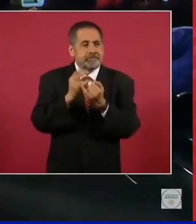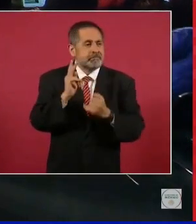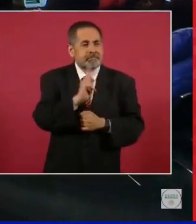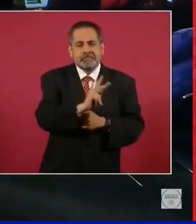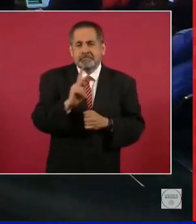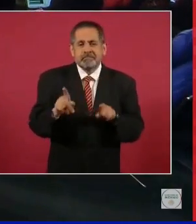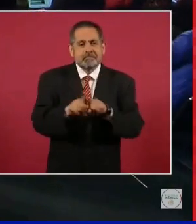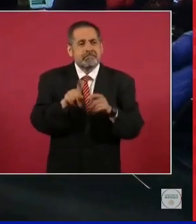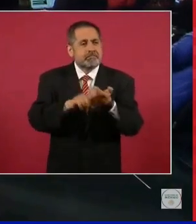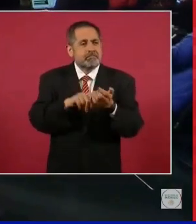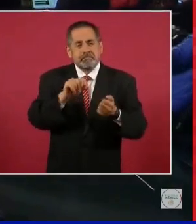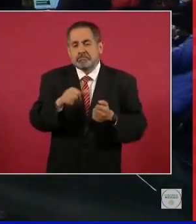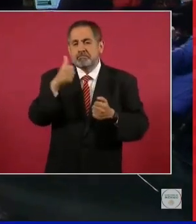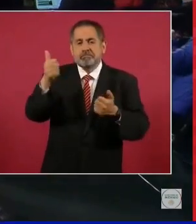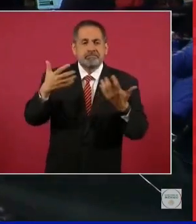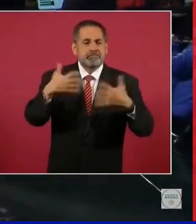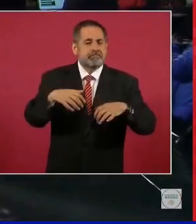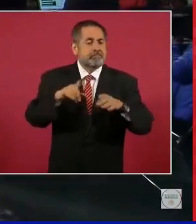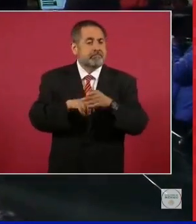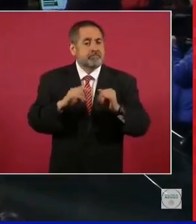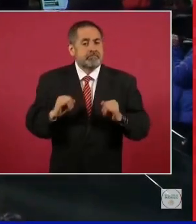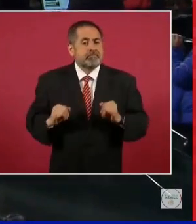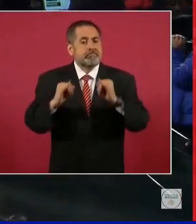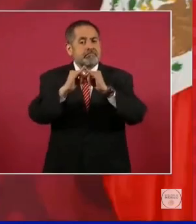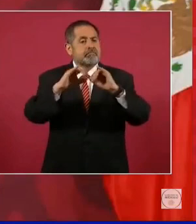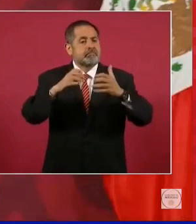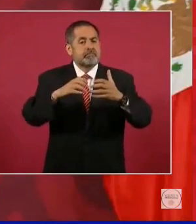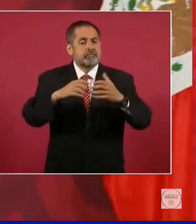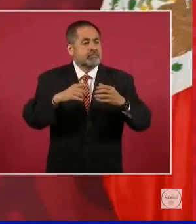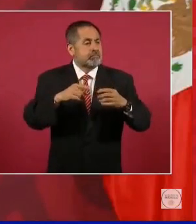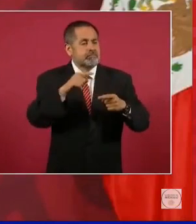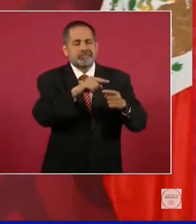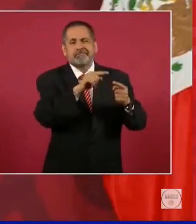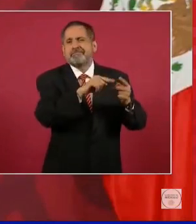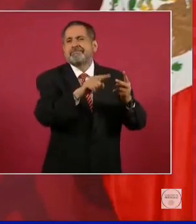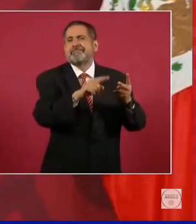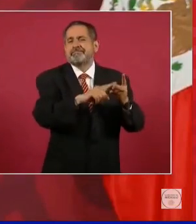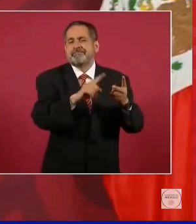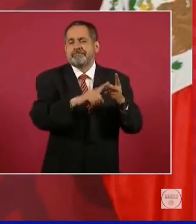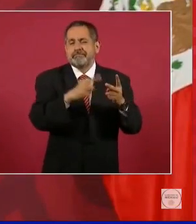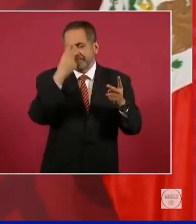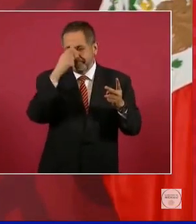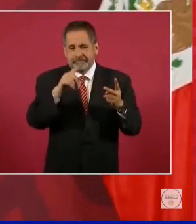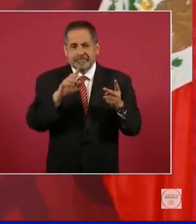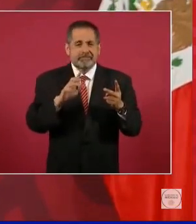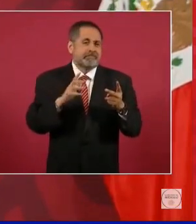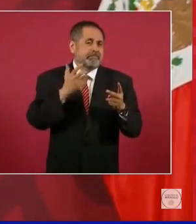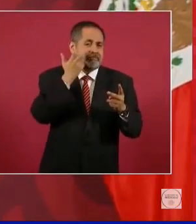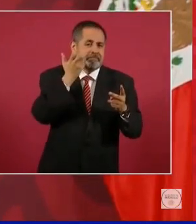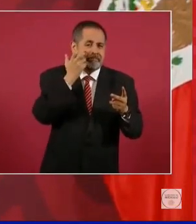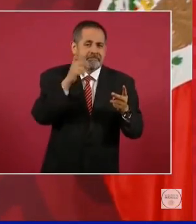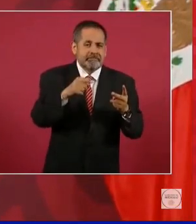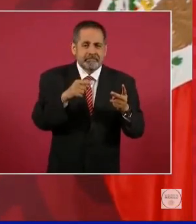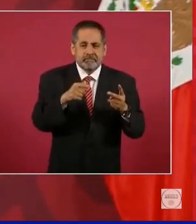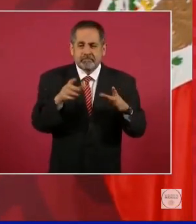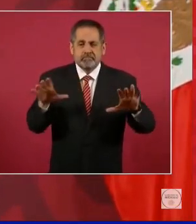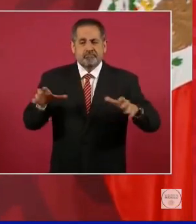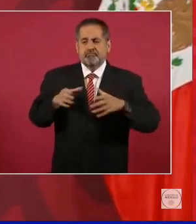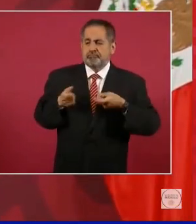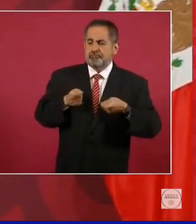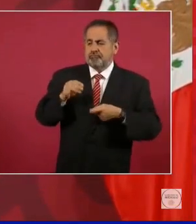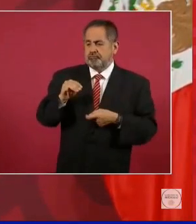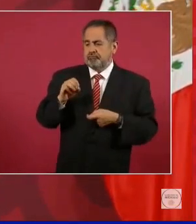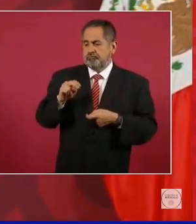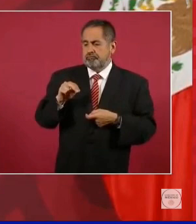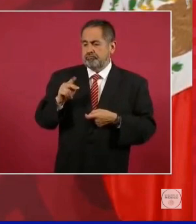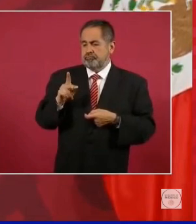¿no? El instituto que se creó para supuestamente combatir los monopolios,